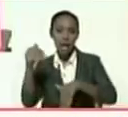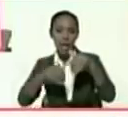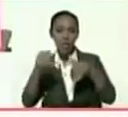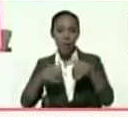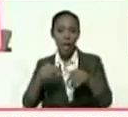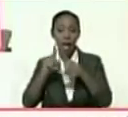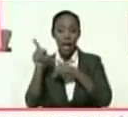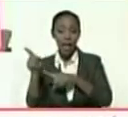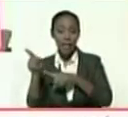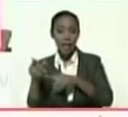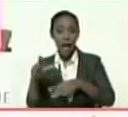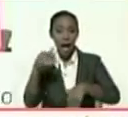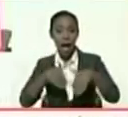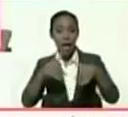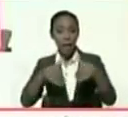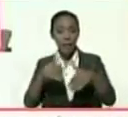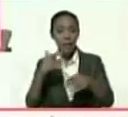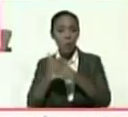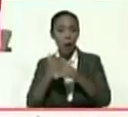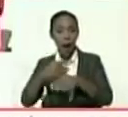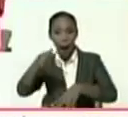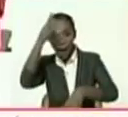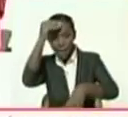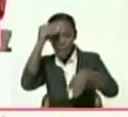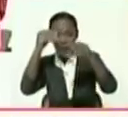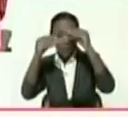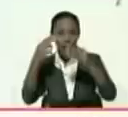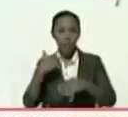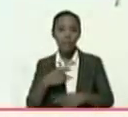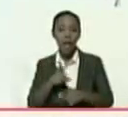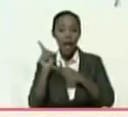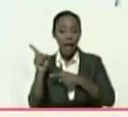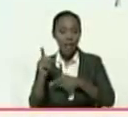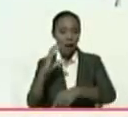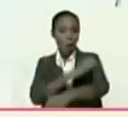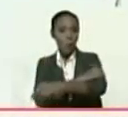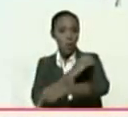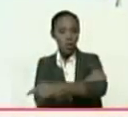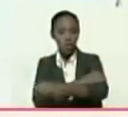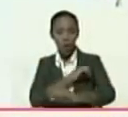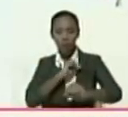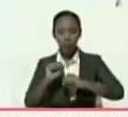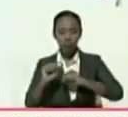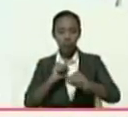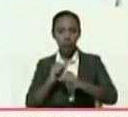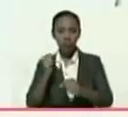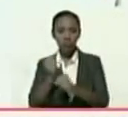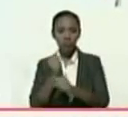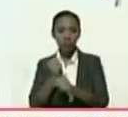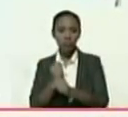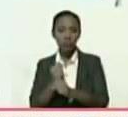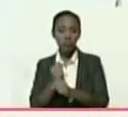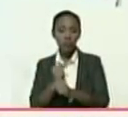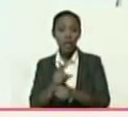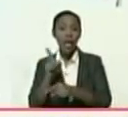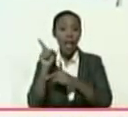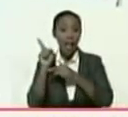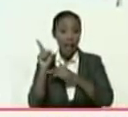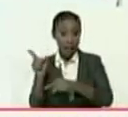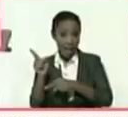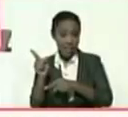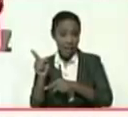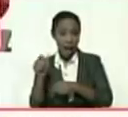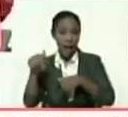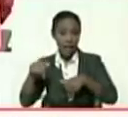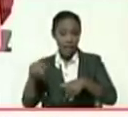aprender. Esa es la derecha actuando. Esa es la derecha que aquí en Venezuela habla de elecciones justas, libres. ¿Ustedes